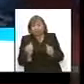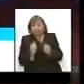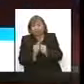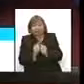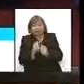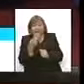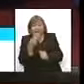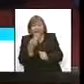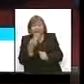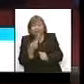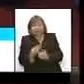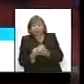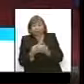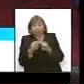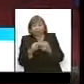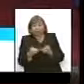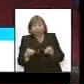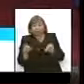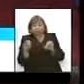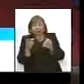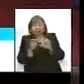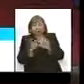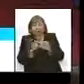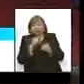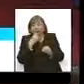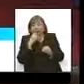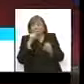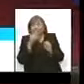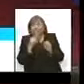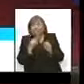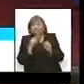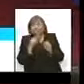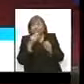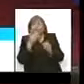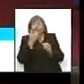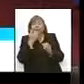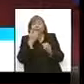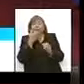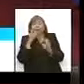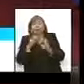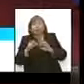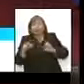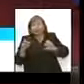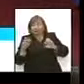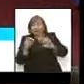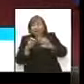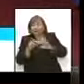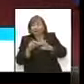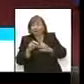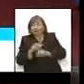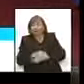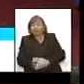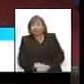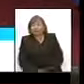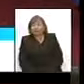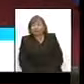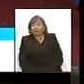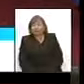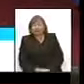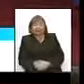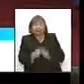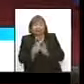se eligen al Parlamento, esto es, ahí recién se define quién está en el Parlamento. Si una